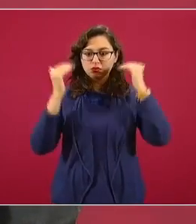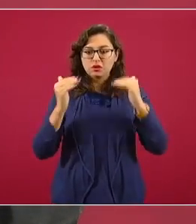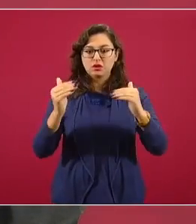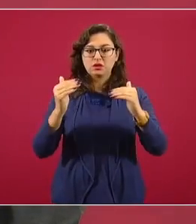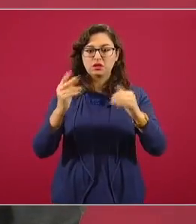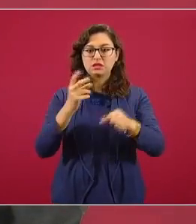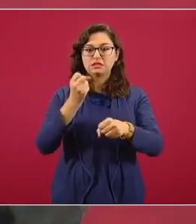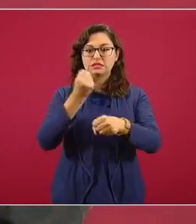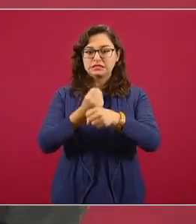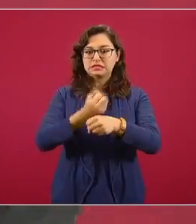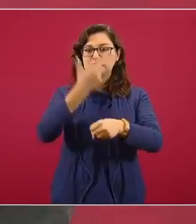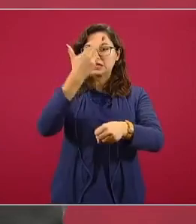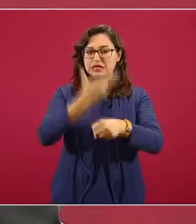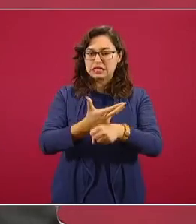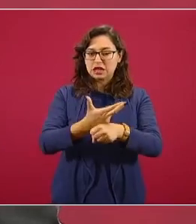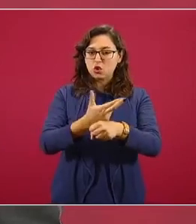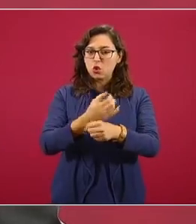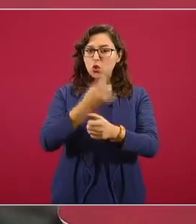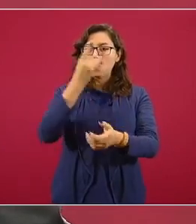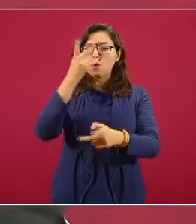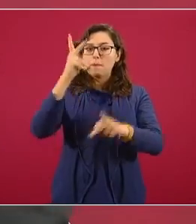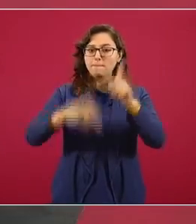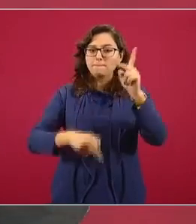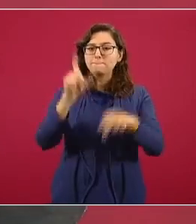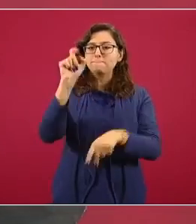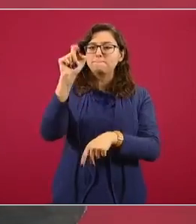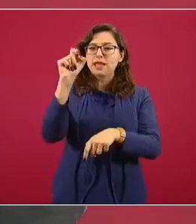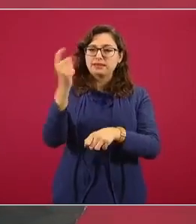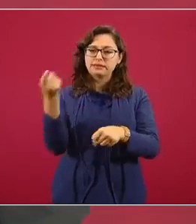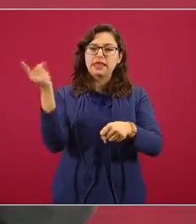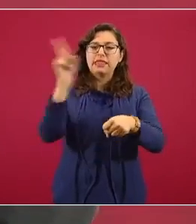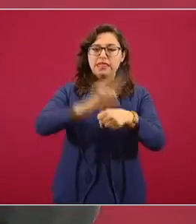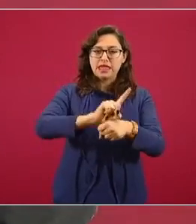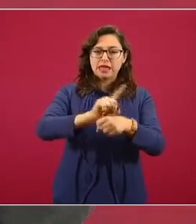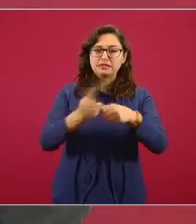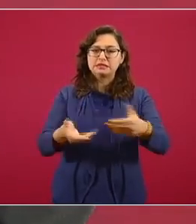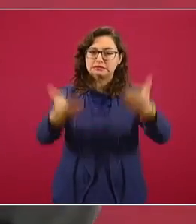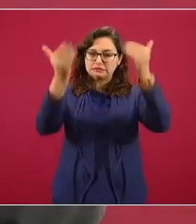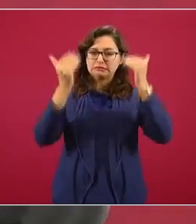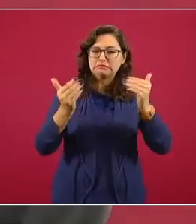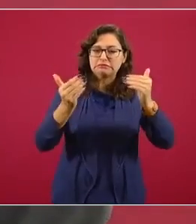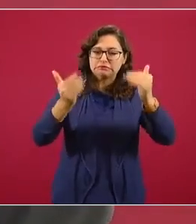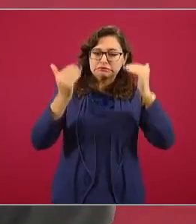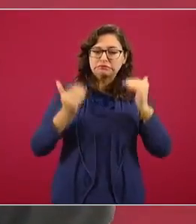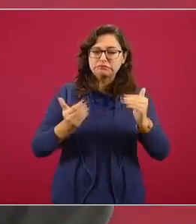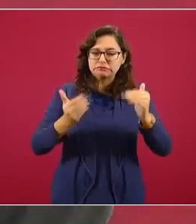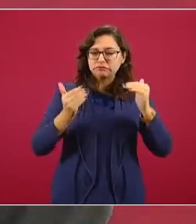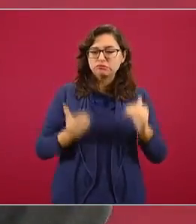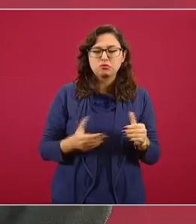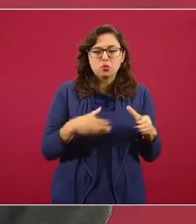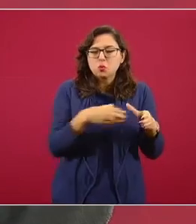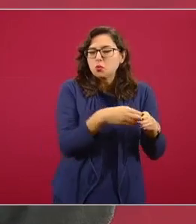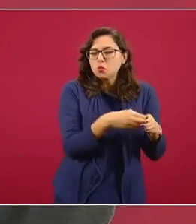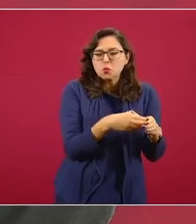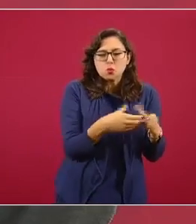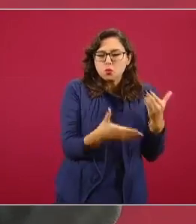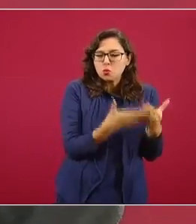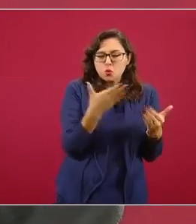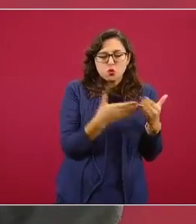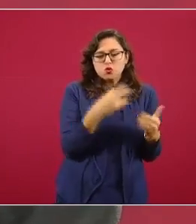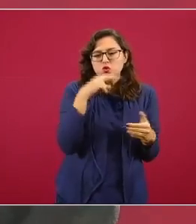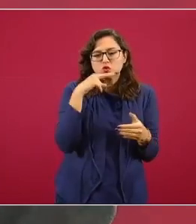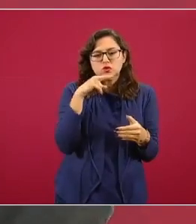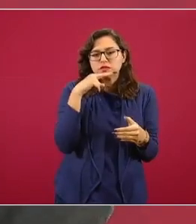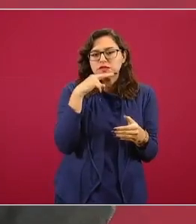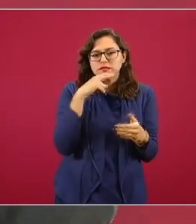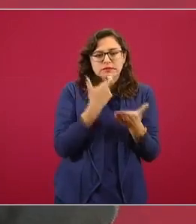los secretarios. Mañana hoy mismo la fórmula, pero son muy poquitos realmente los que no van